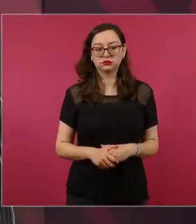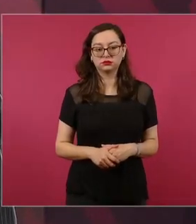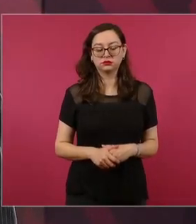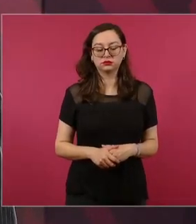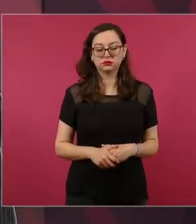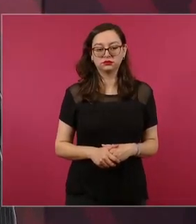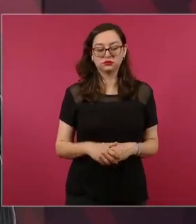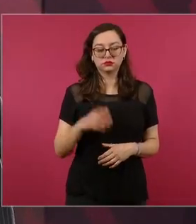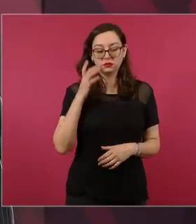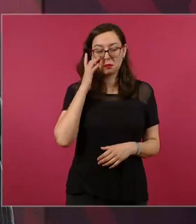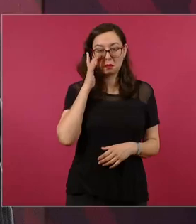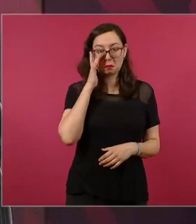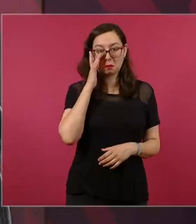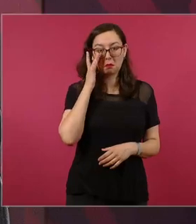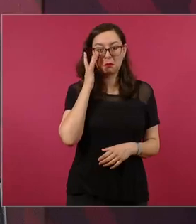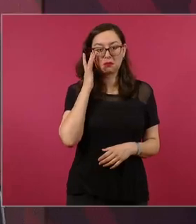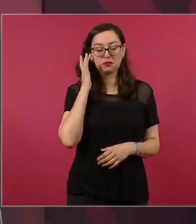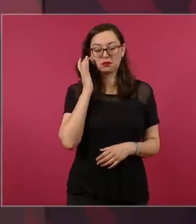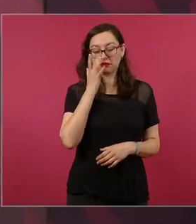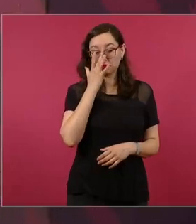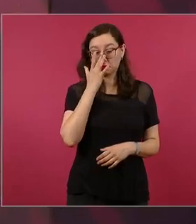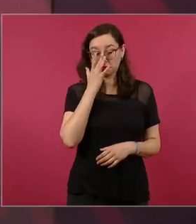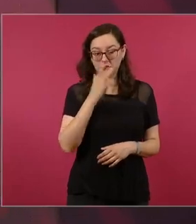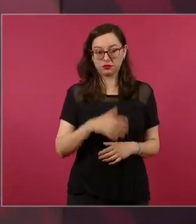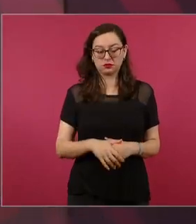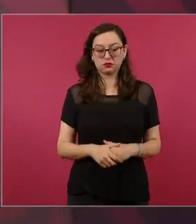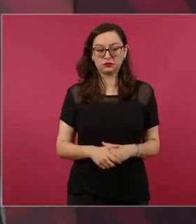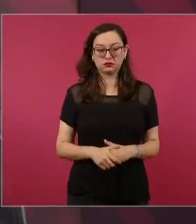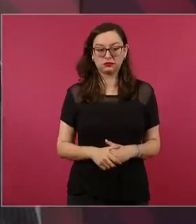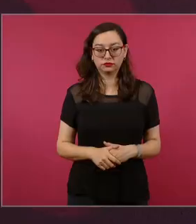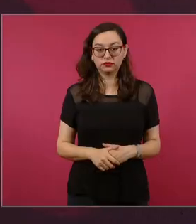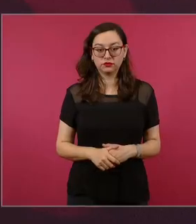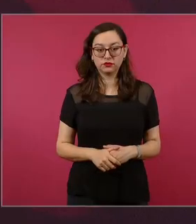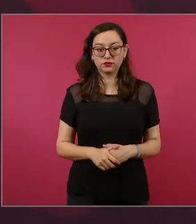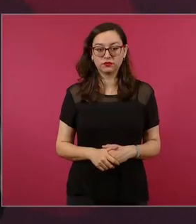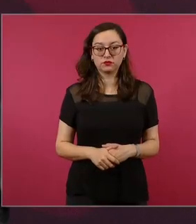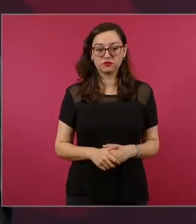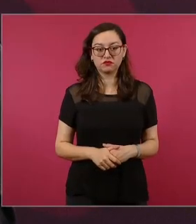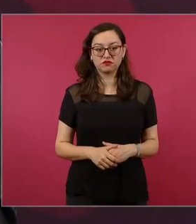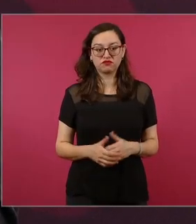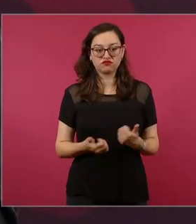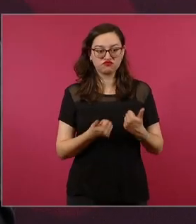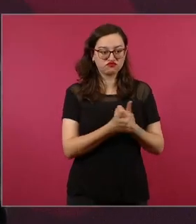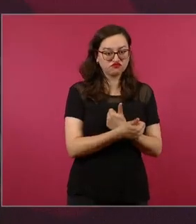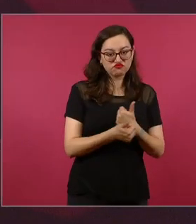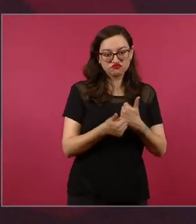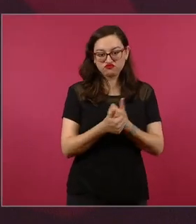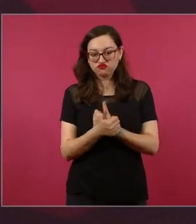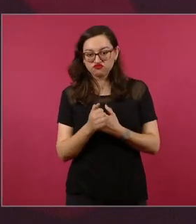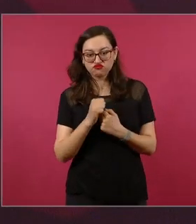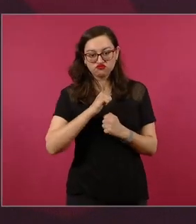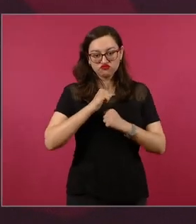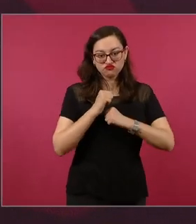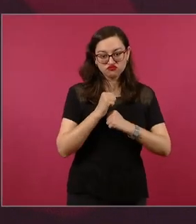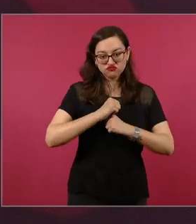son duchos en el tráfico de influencias.